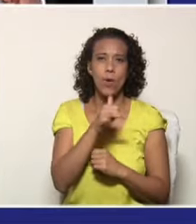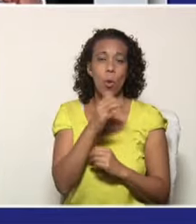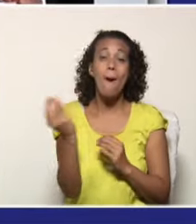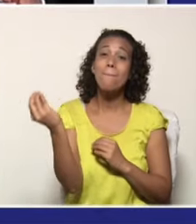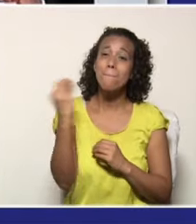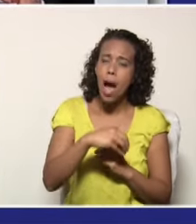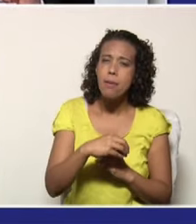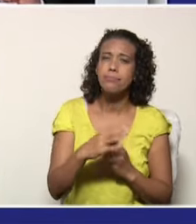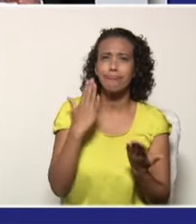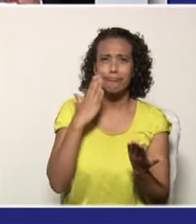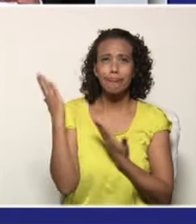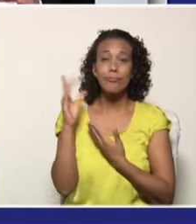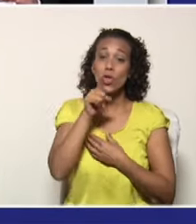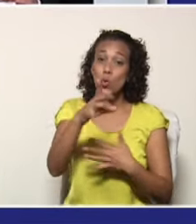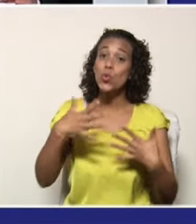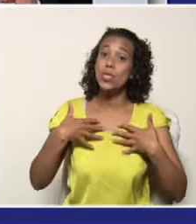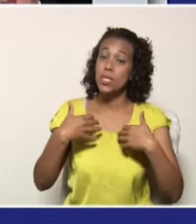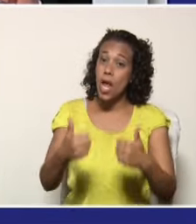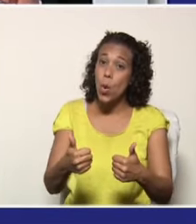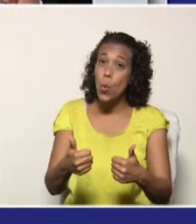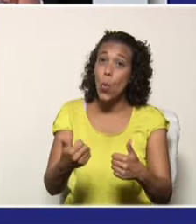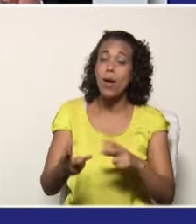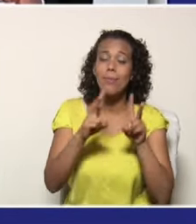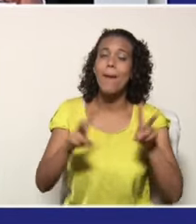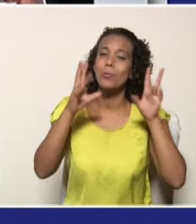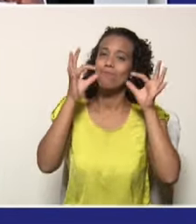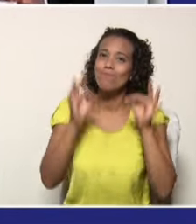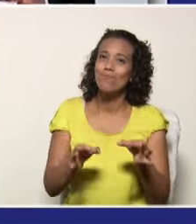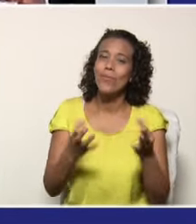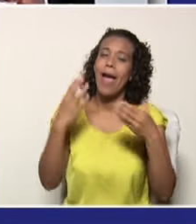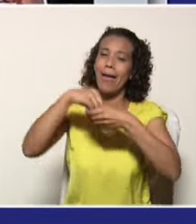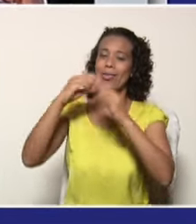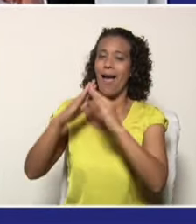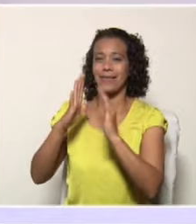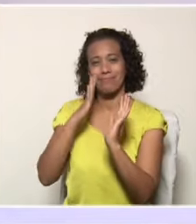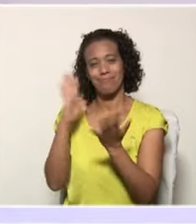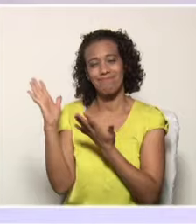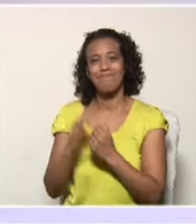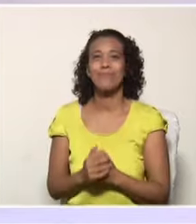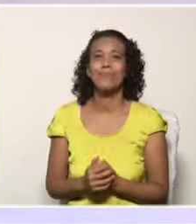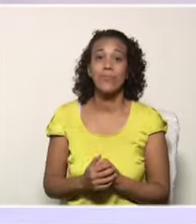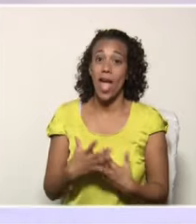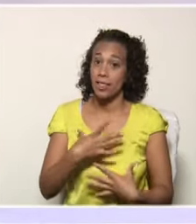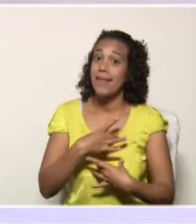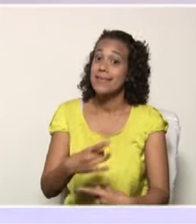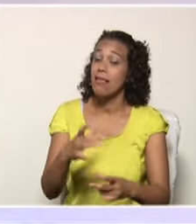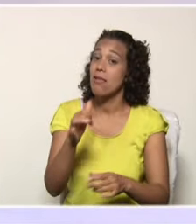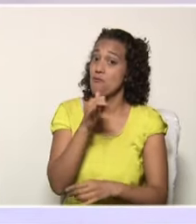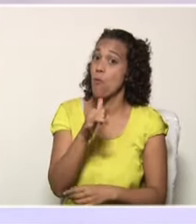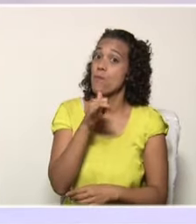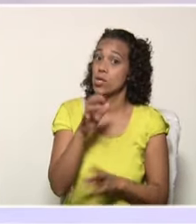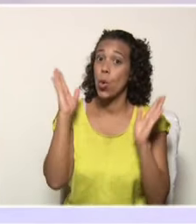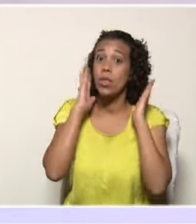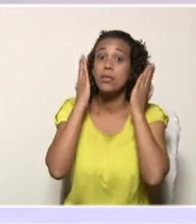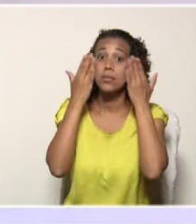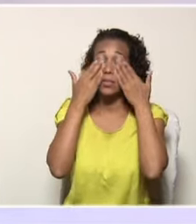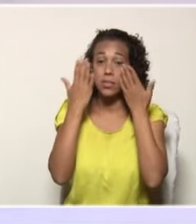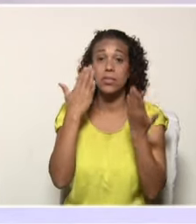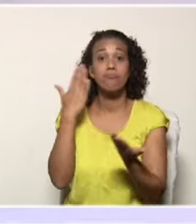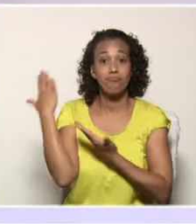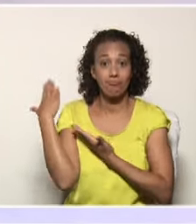Además, tu salud es valiosa. Quédate en casa. Qué interesante información la que